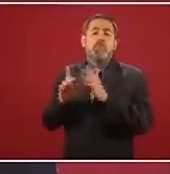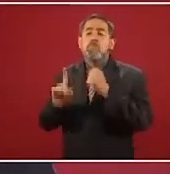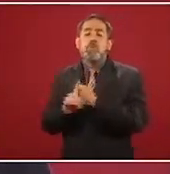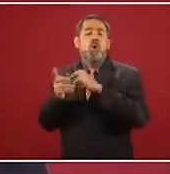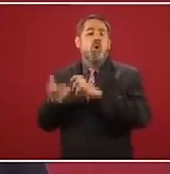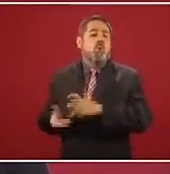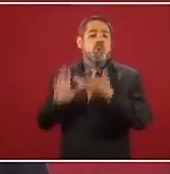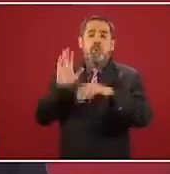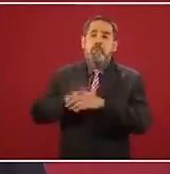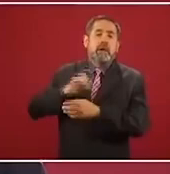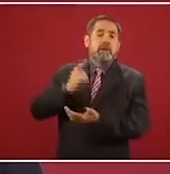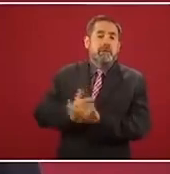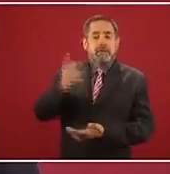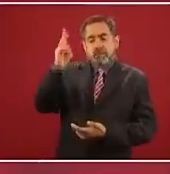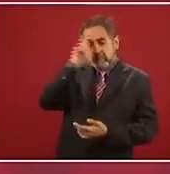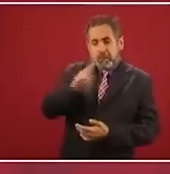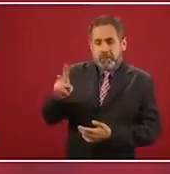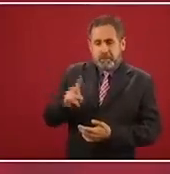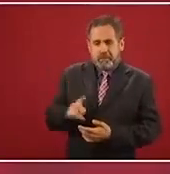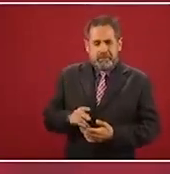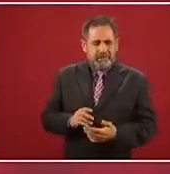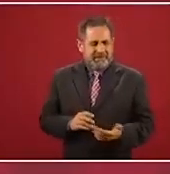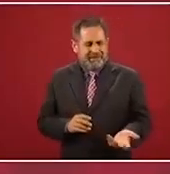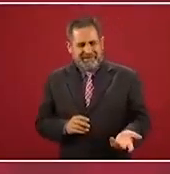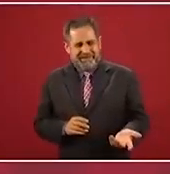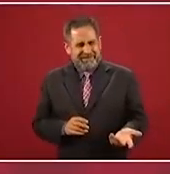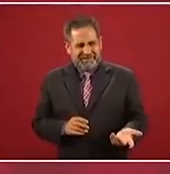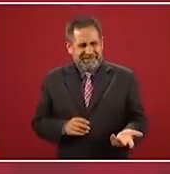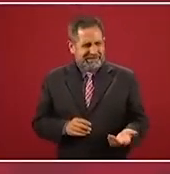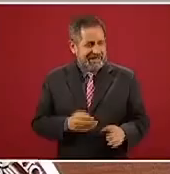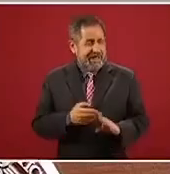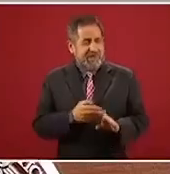se agravaron todos los males.